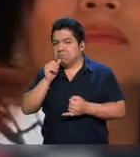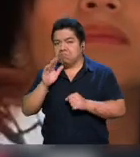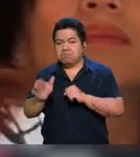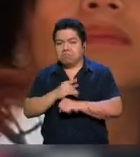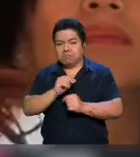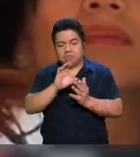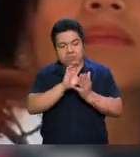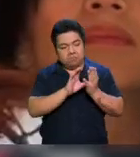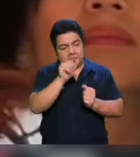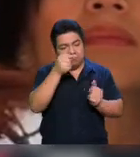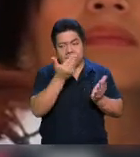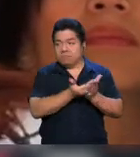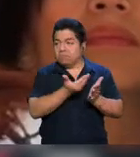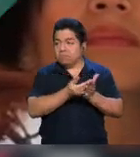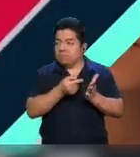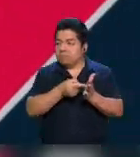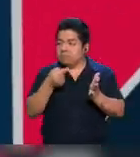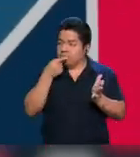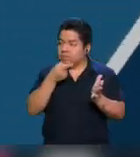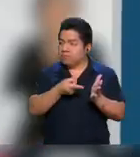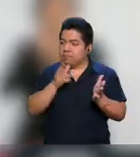la Constitución.